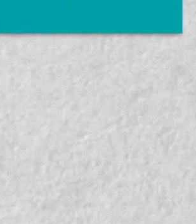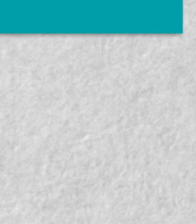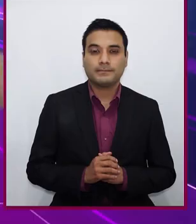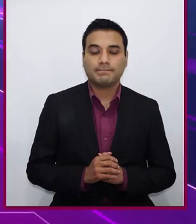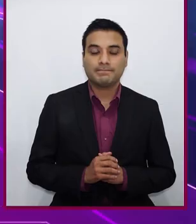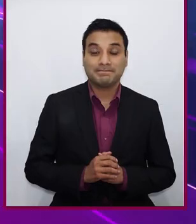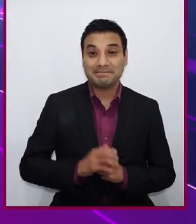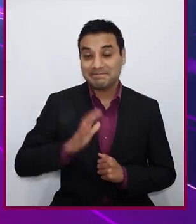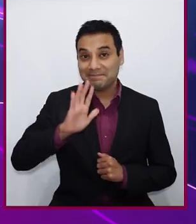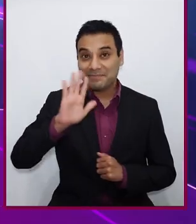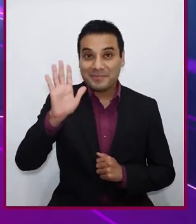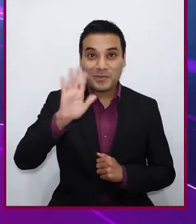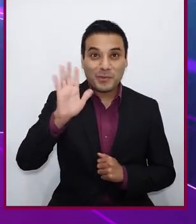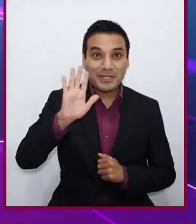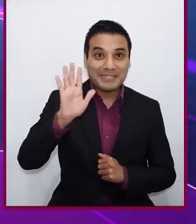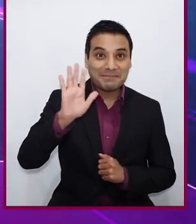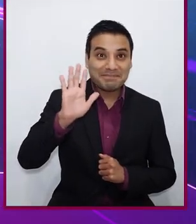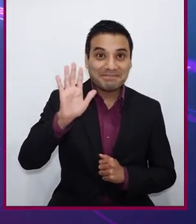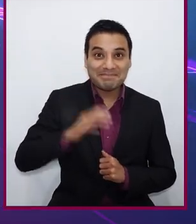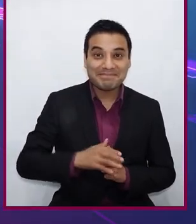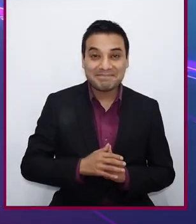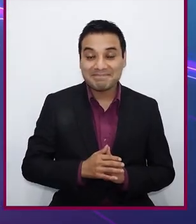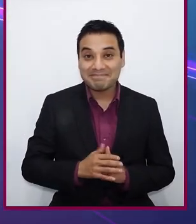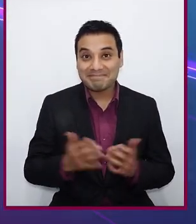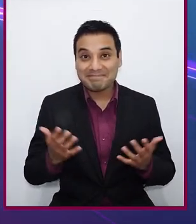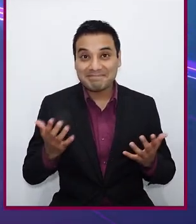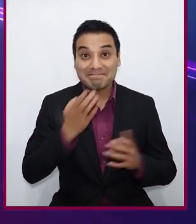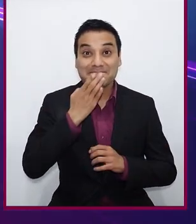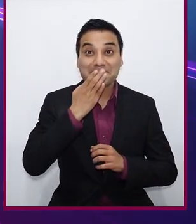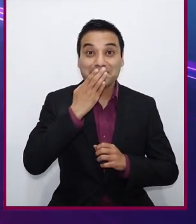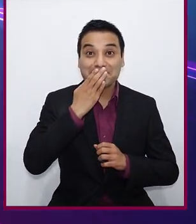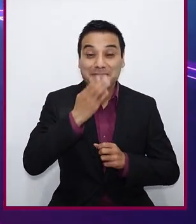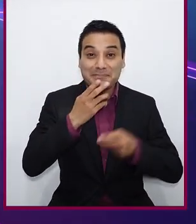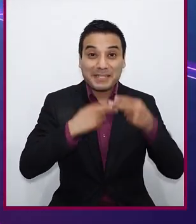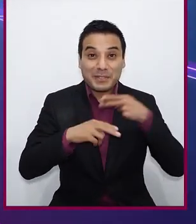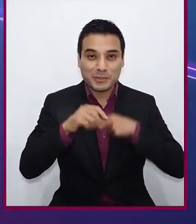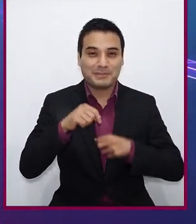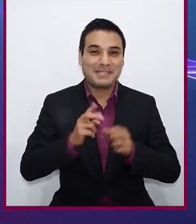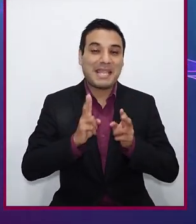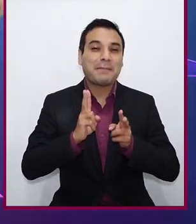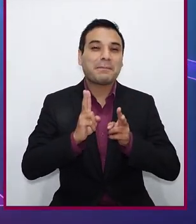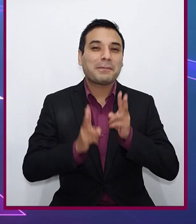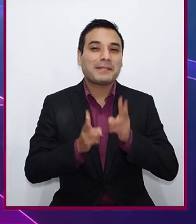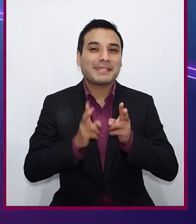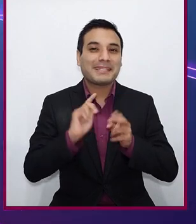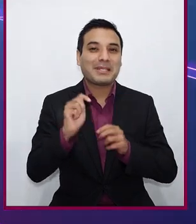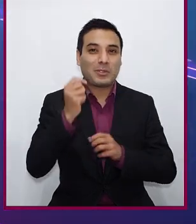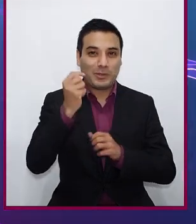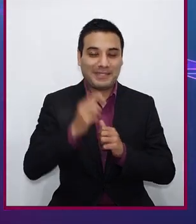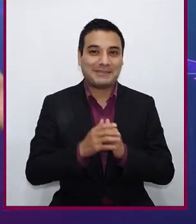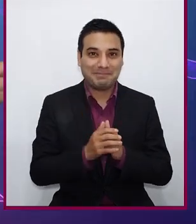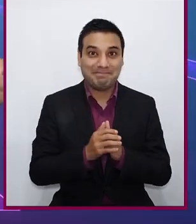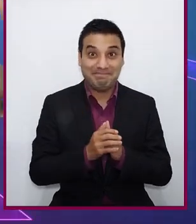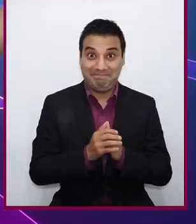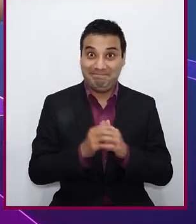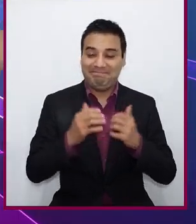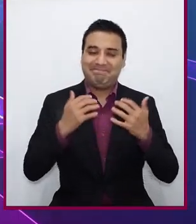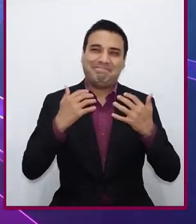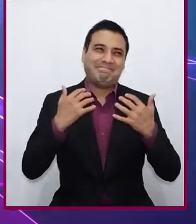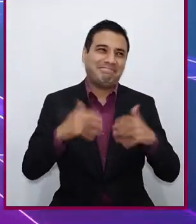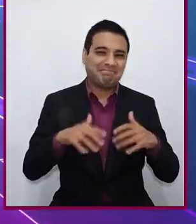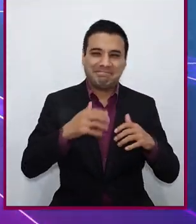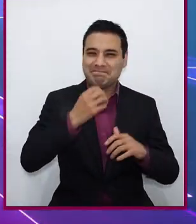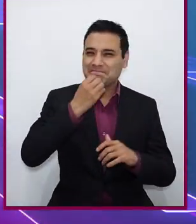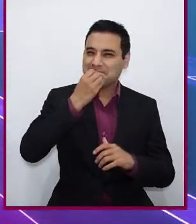a los boxers a lo ha excedido bienvenidos hábitos prácticas de técnico torres el podcast más